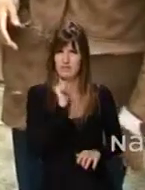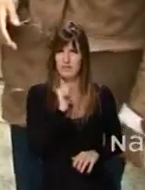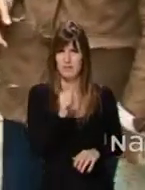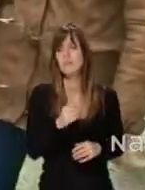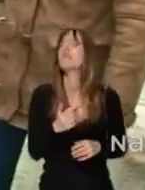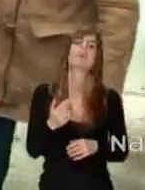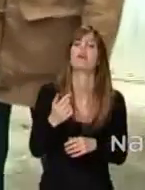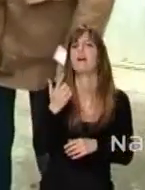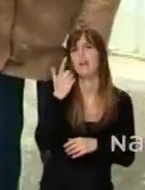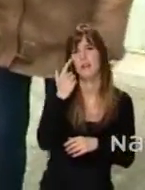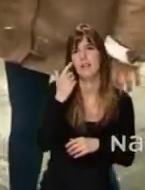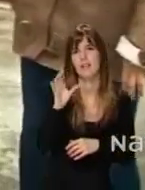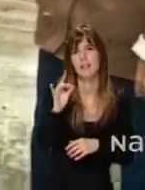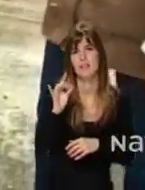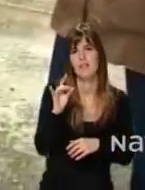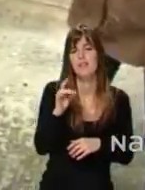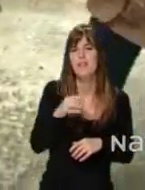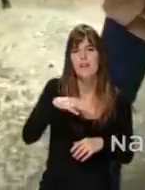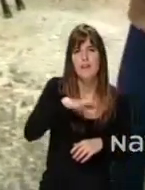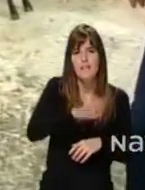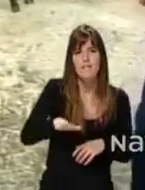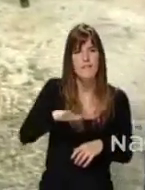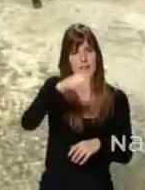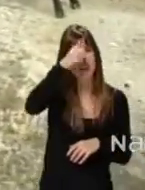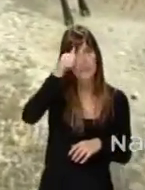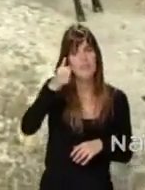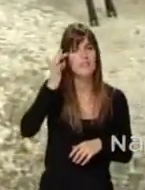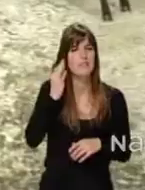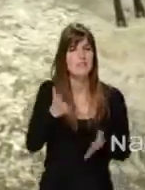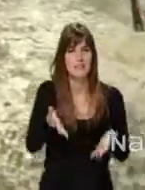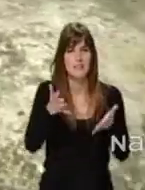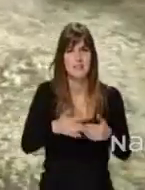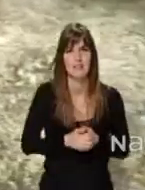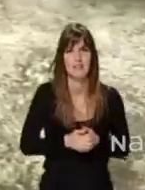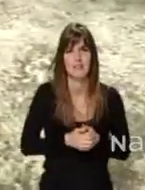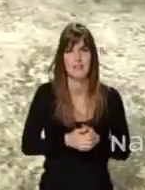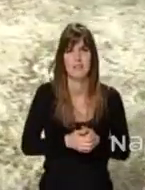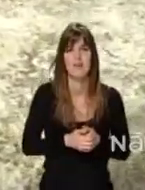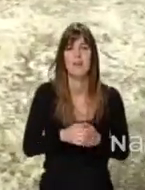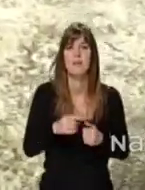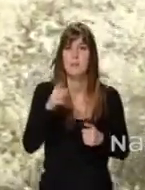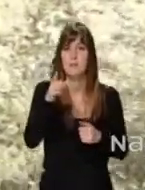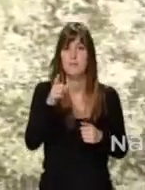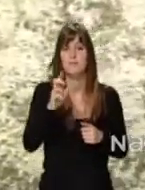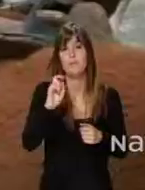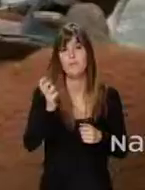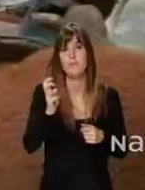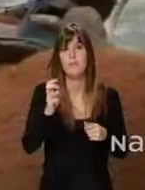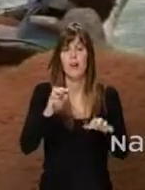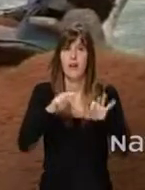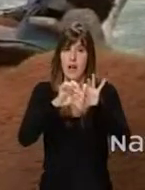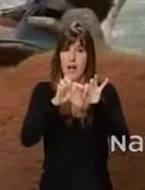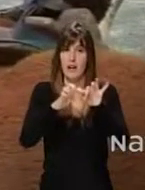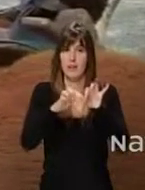pues mira, pues tiene un aliciente esto también. Los chavales les gusta mucho. Y este es pues para tirar anillas. A los chavales para hacer